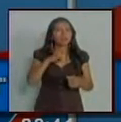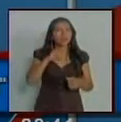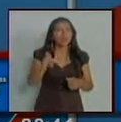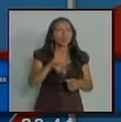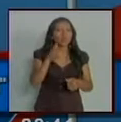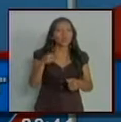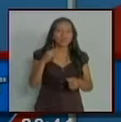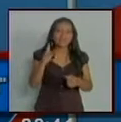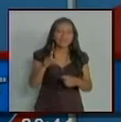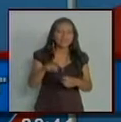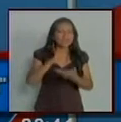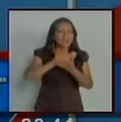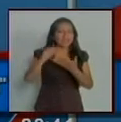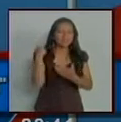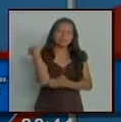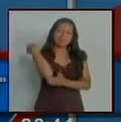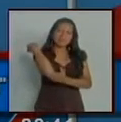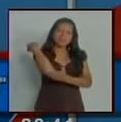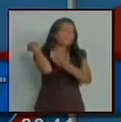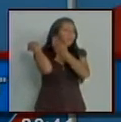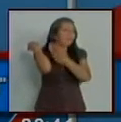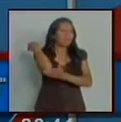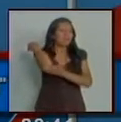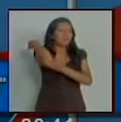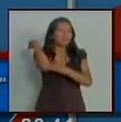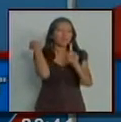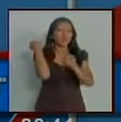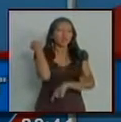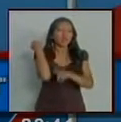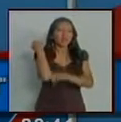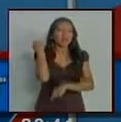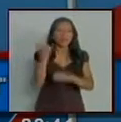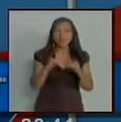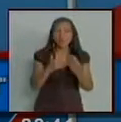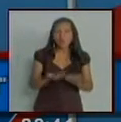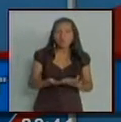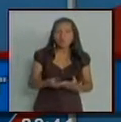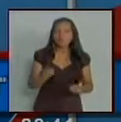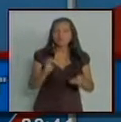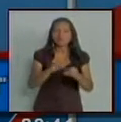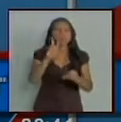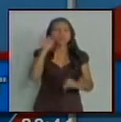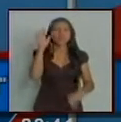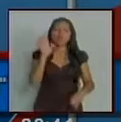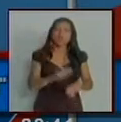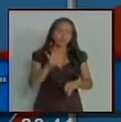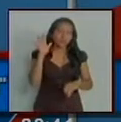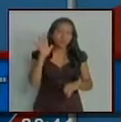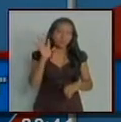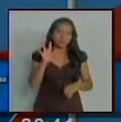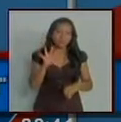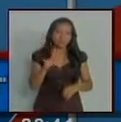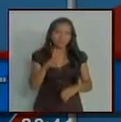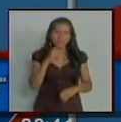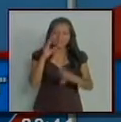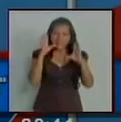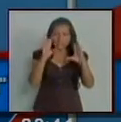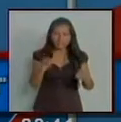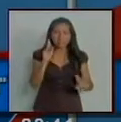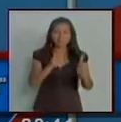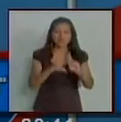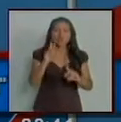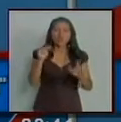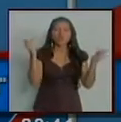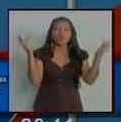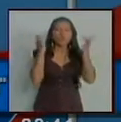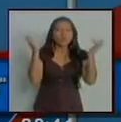limpie con los codos, ¿no ve? A decir, no, no se debe manipular, que solamente la parte externa, que las curvaturas, nada. Los oídos no se